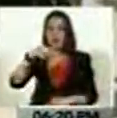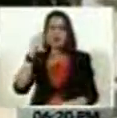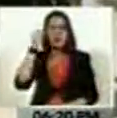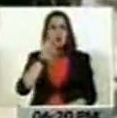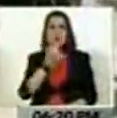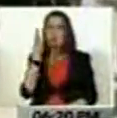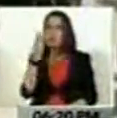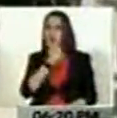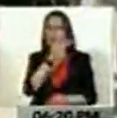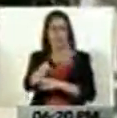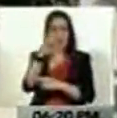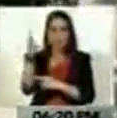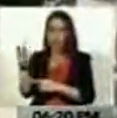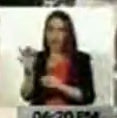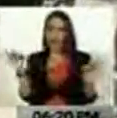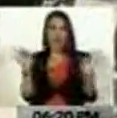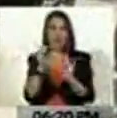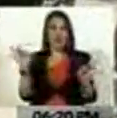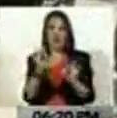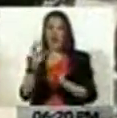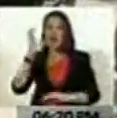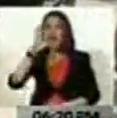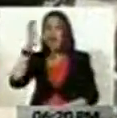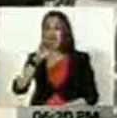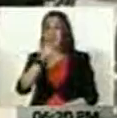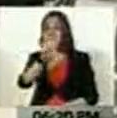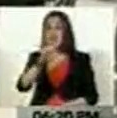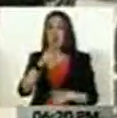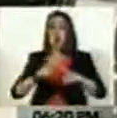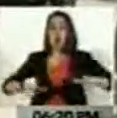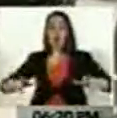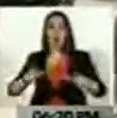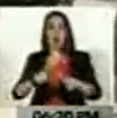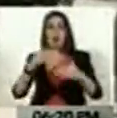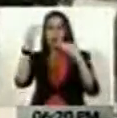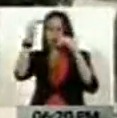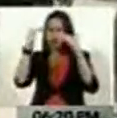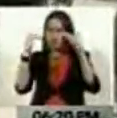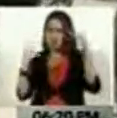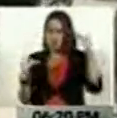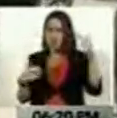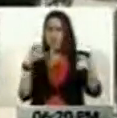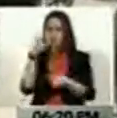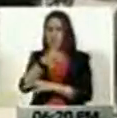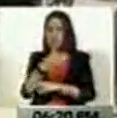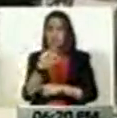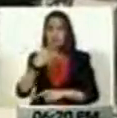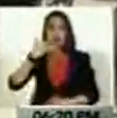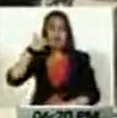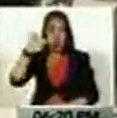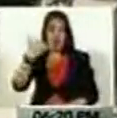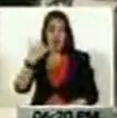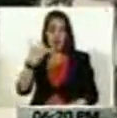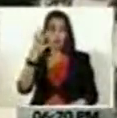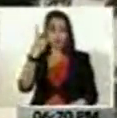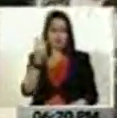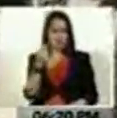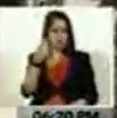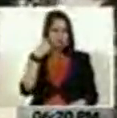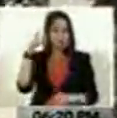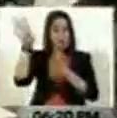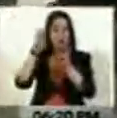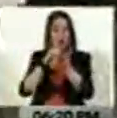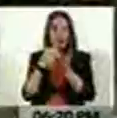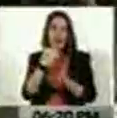Sucre y actualmente Caracas se encuentra en quinto lugar con respecto al homicidio. Yo quería darles también pues el teléfono del cuadrante. Aquí se encuentra el